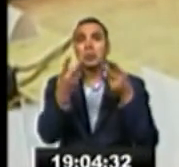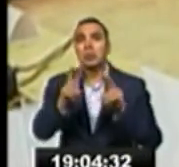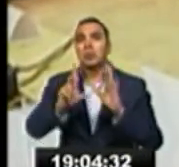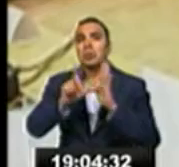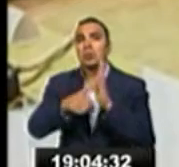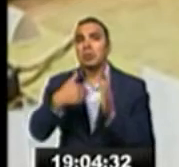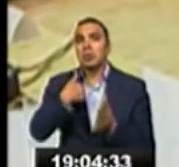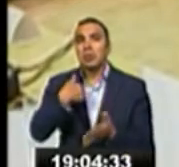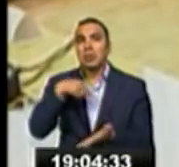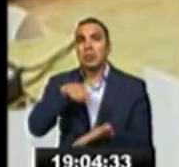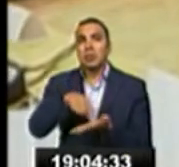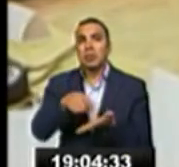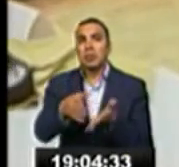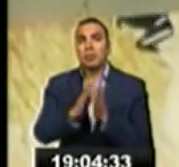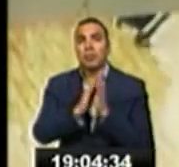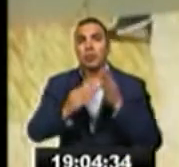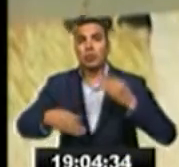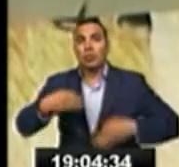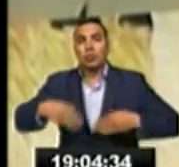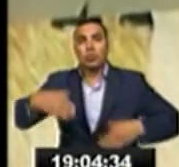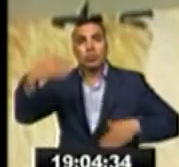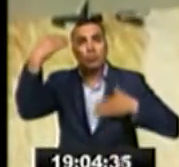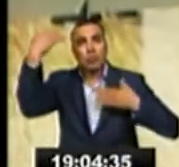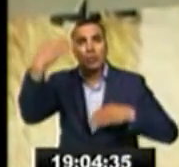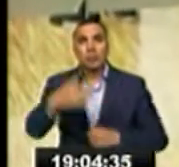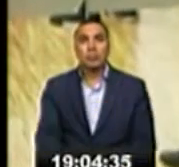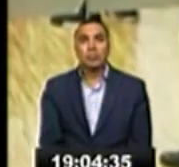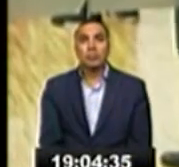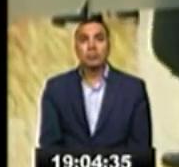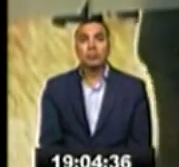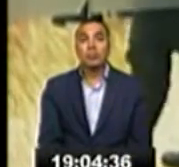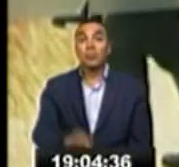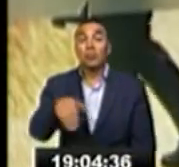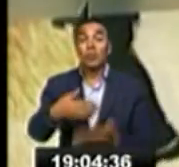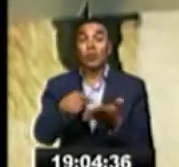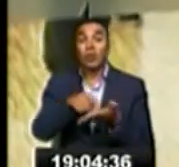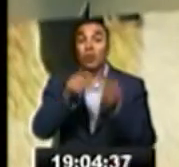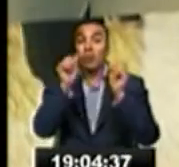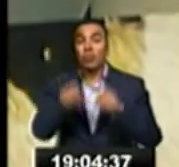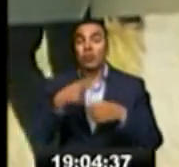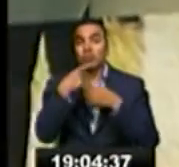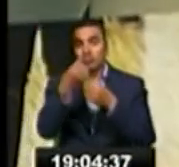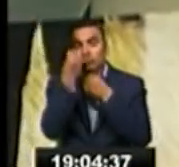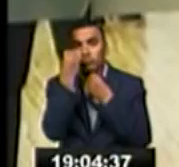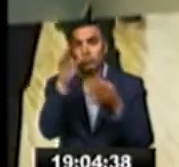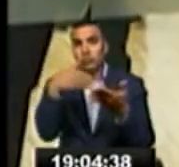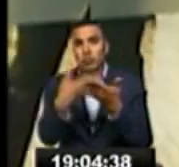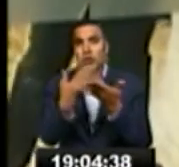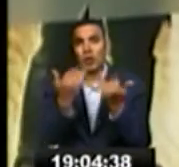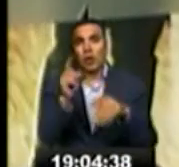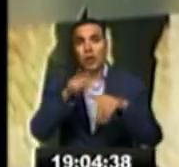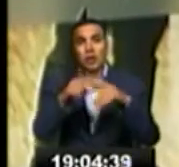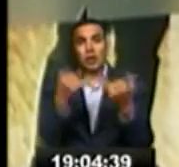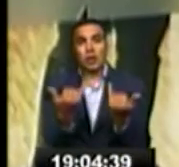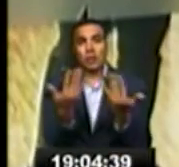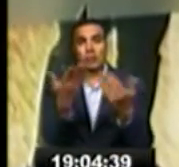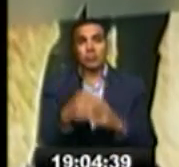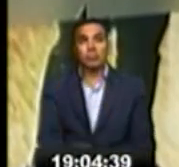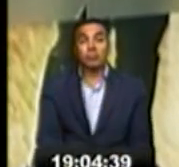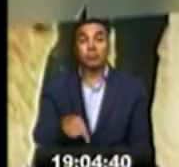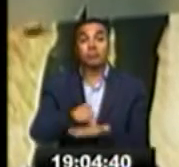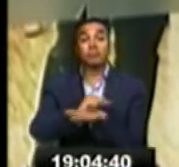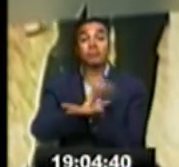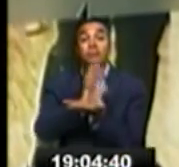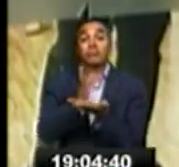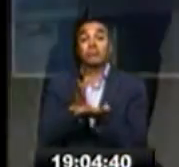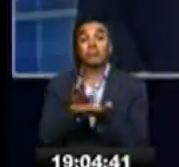constan dentro de la solicitud de juicio político. Es todo cuanto podemos informarles hasta esta hora desde la Asamblea